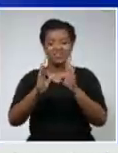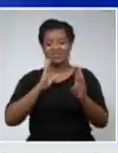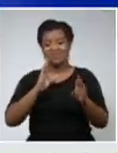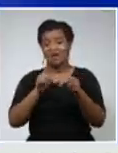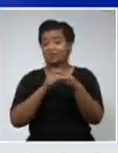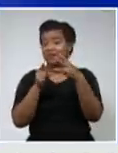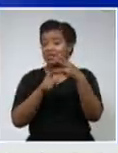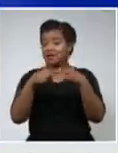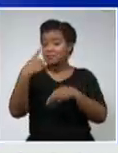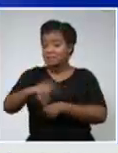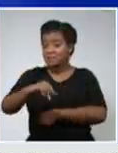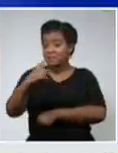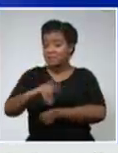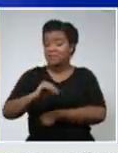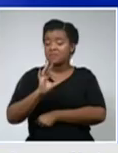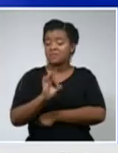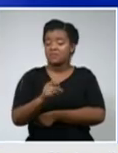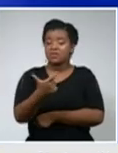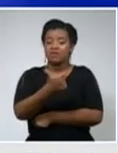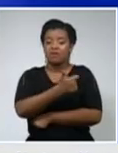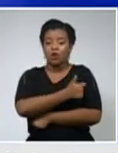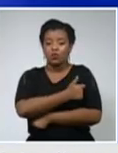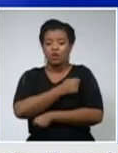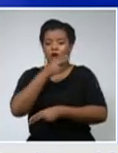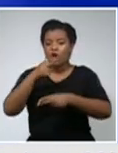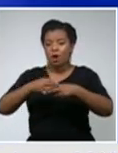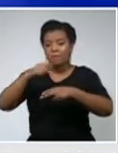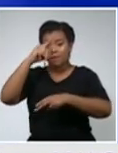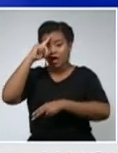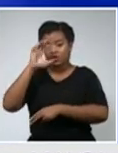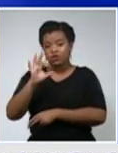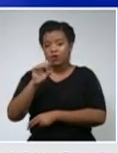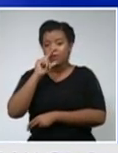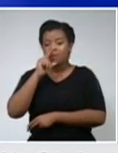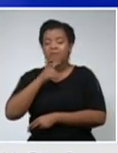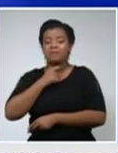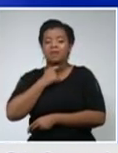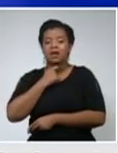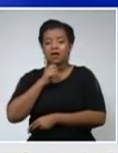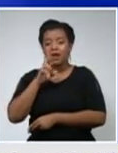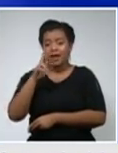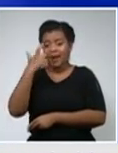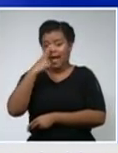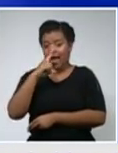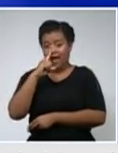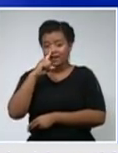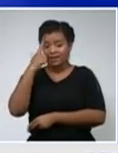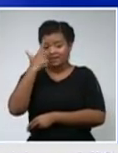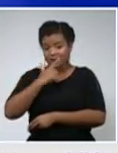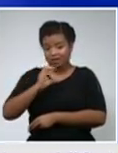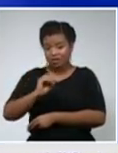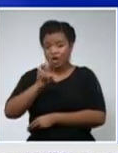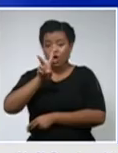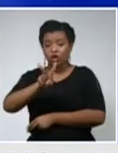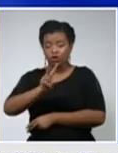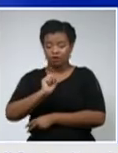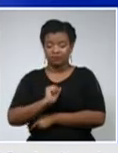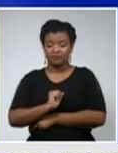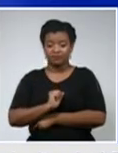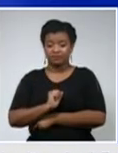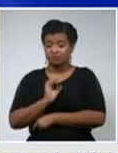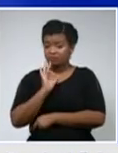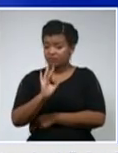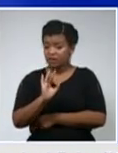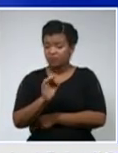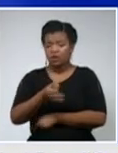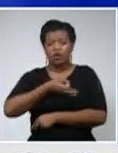de Soberana 02, uno de los candidatos vacunales cubanos anti-COVID-19 del Instituto Finlay de Vacunas. Se ha hablado muchísimo y